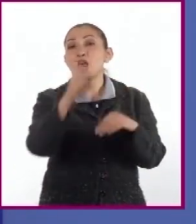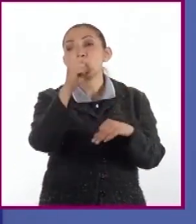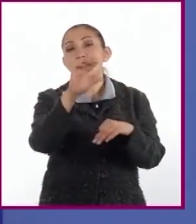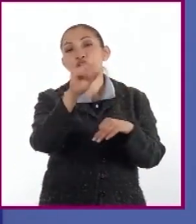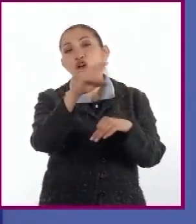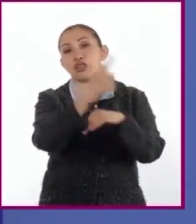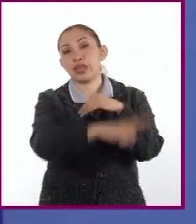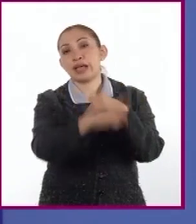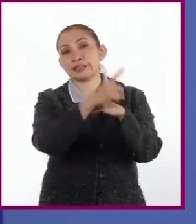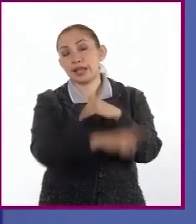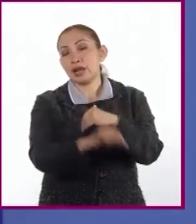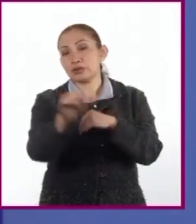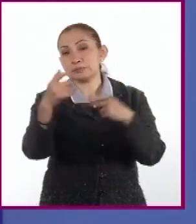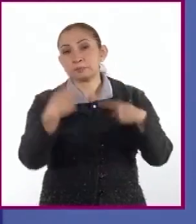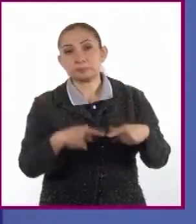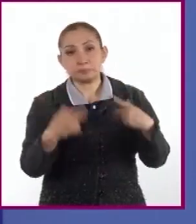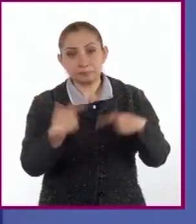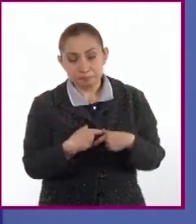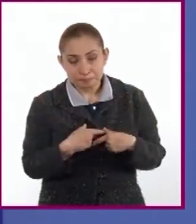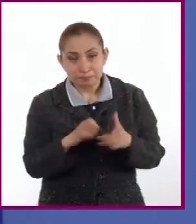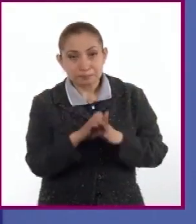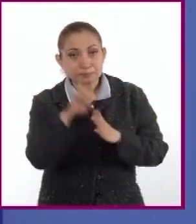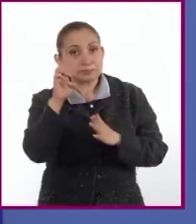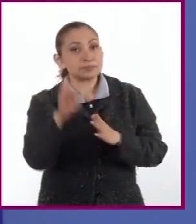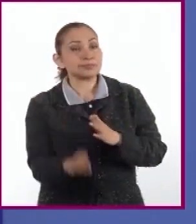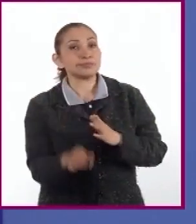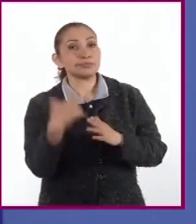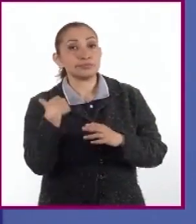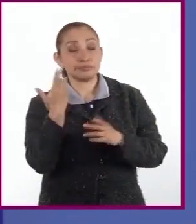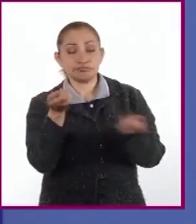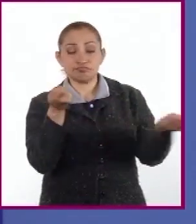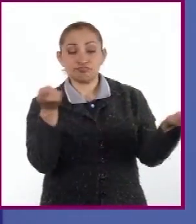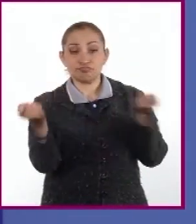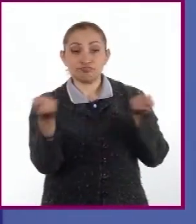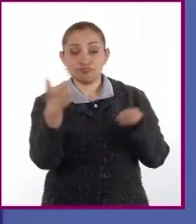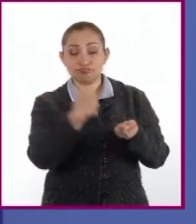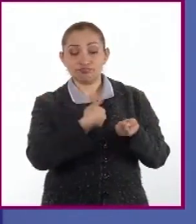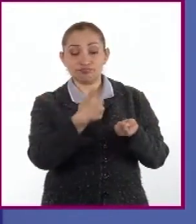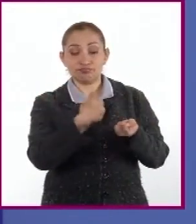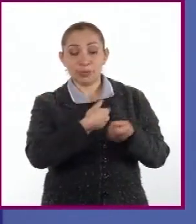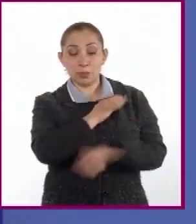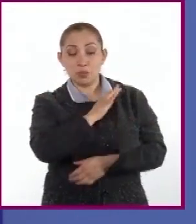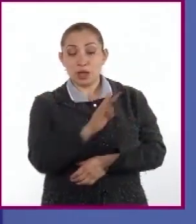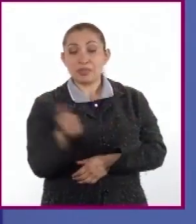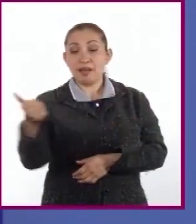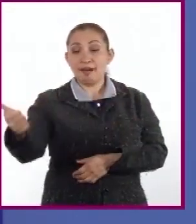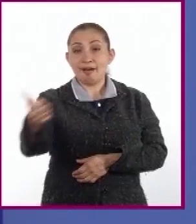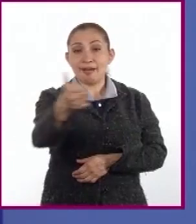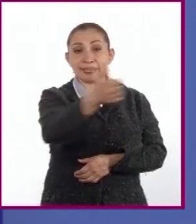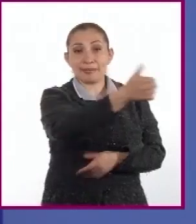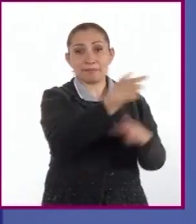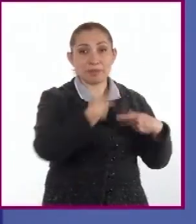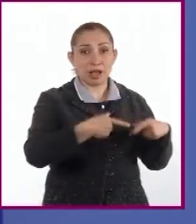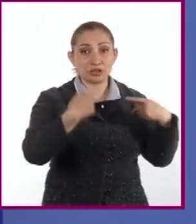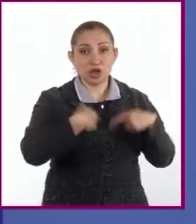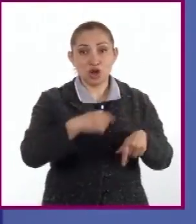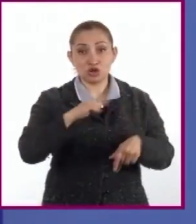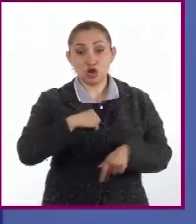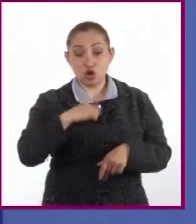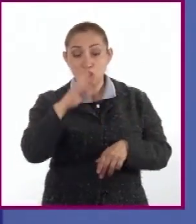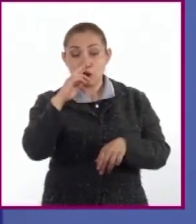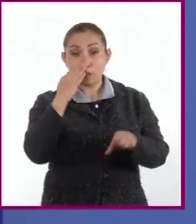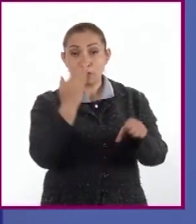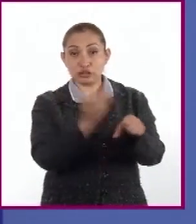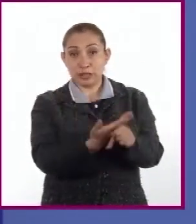a las y los demás. En este caso, la autorregulación o capacidad que tiene una persona de